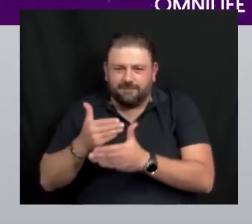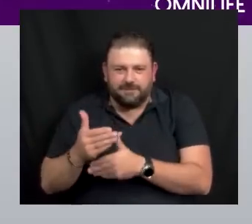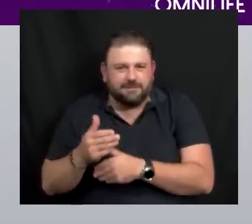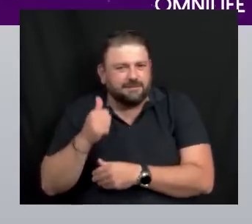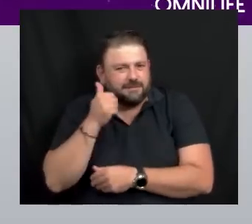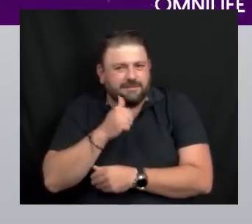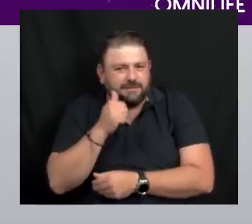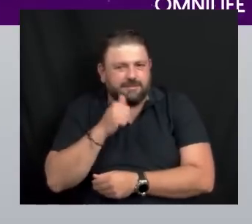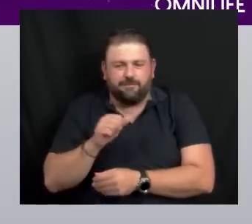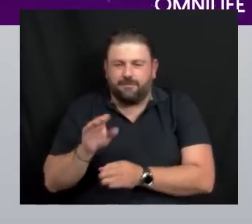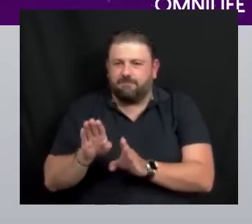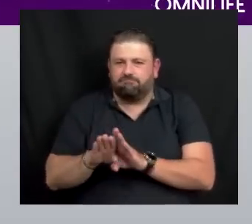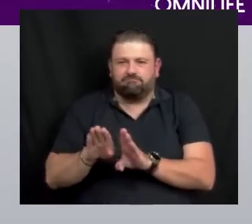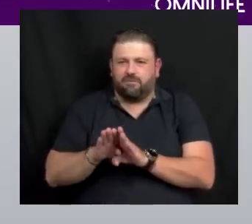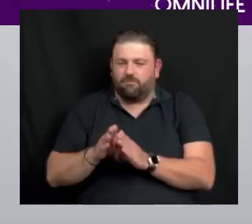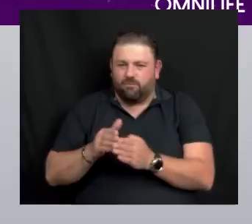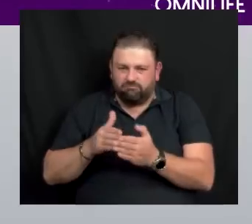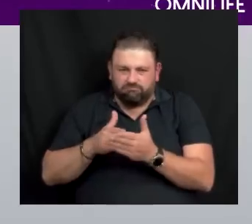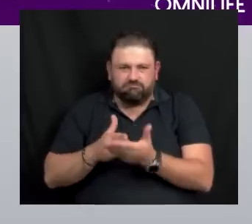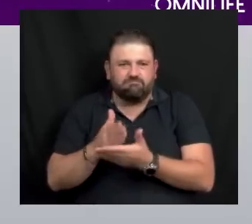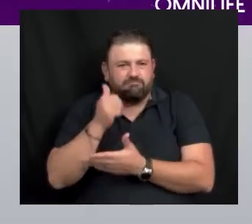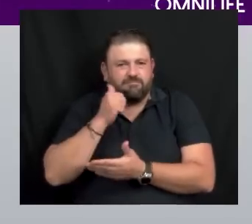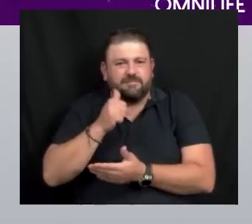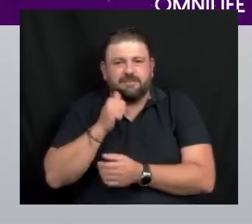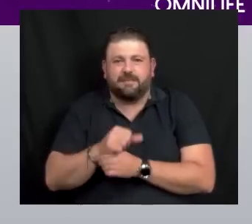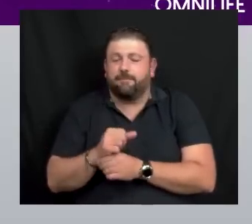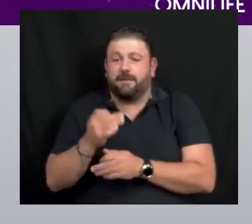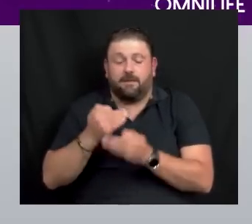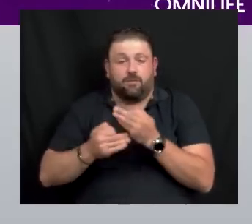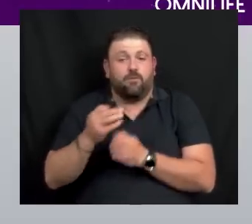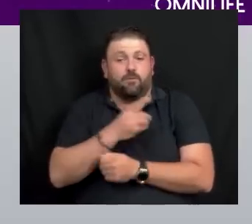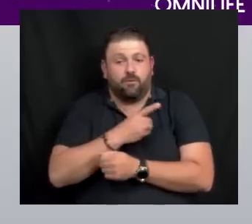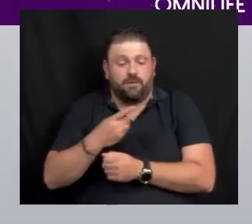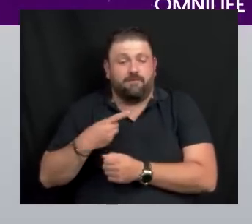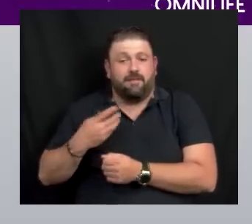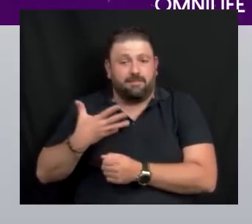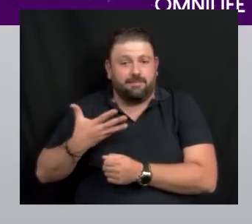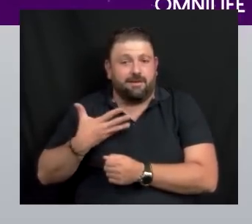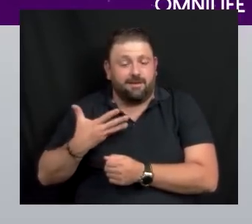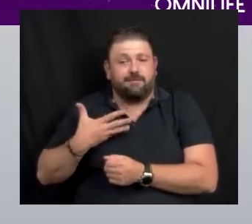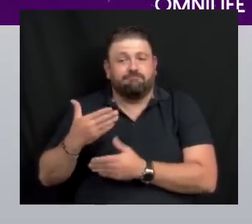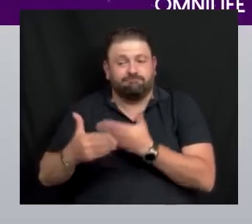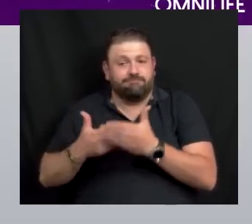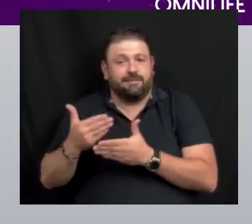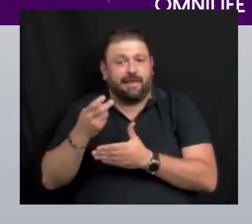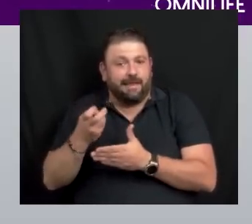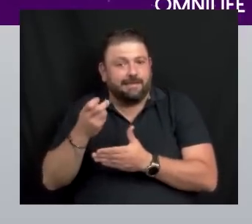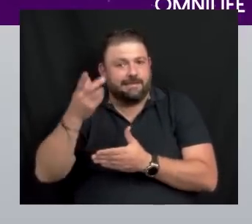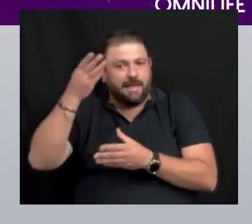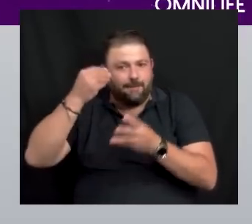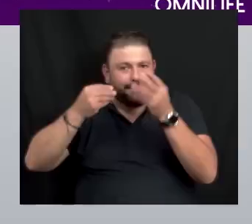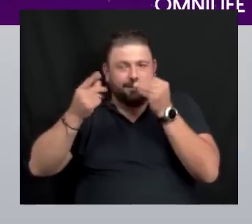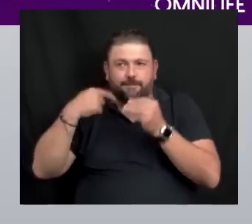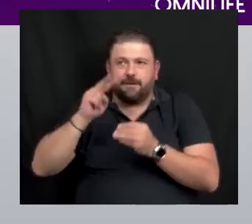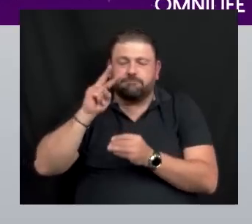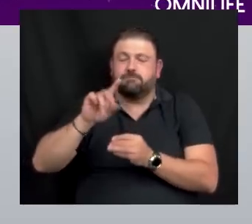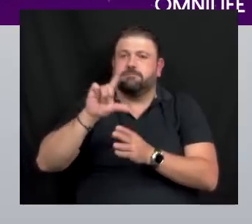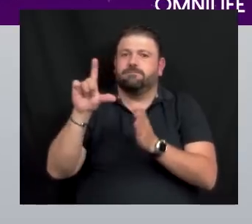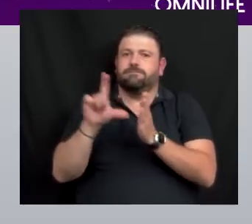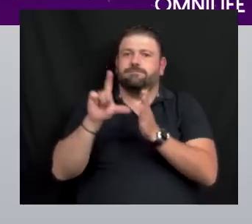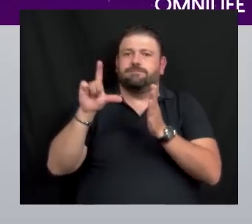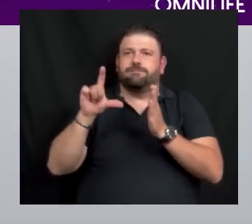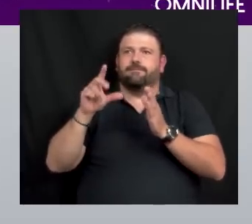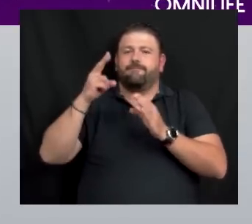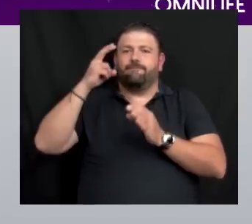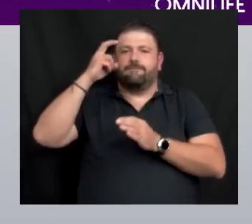una calificación de alto nivel, tienes que tener gente nueva y enseñarle ese principio. Y eso te hace crecer. Entonces tienes que planear inclusive calificar